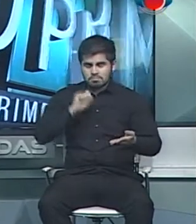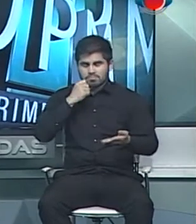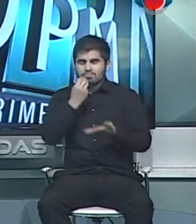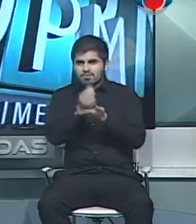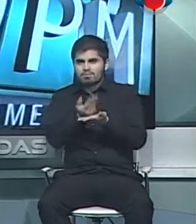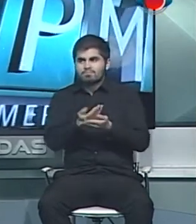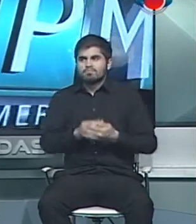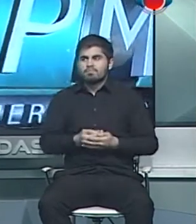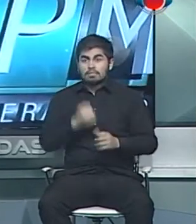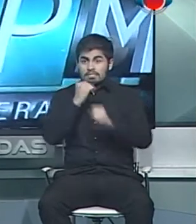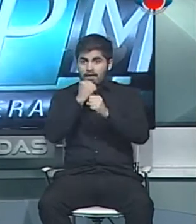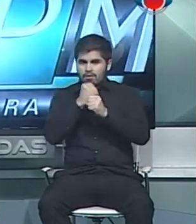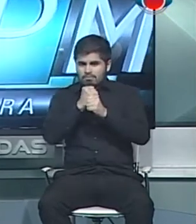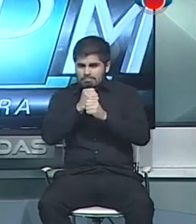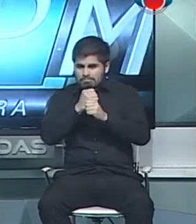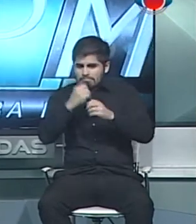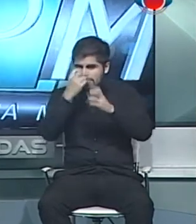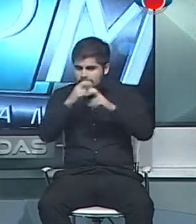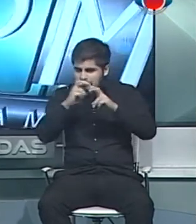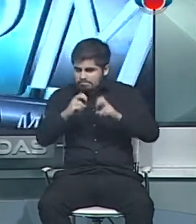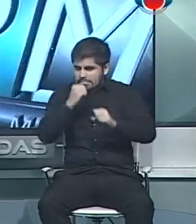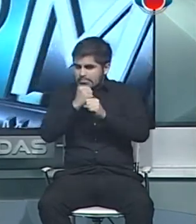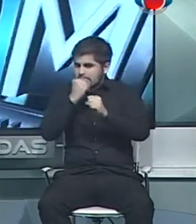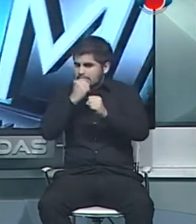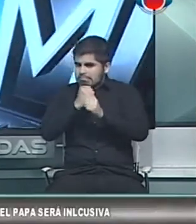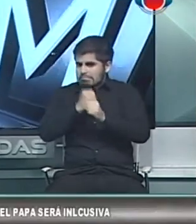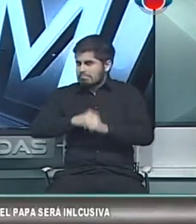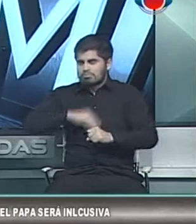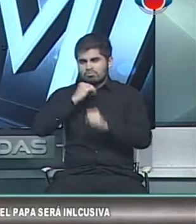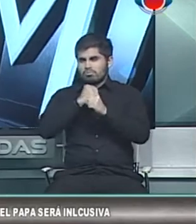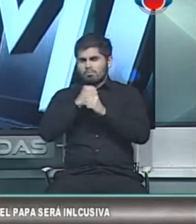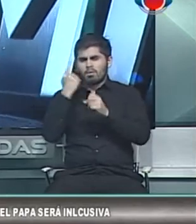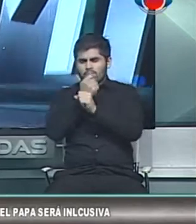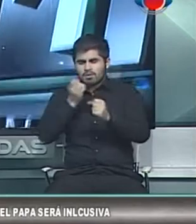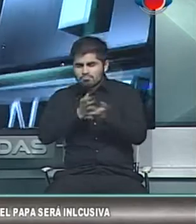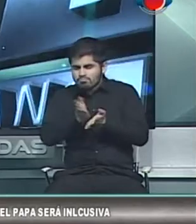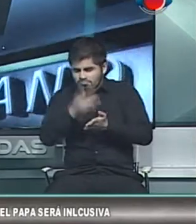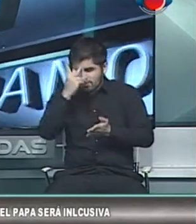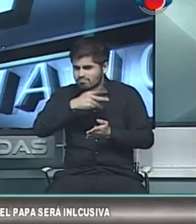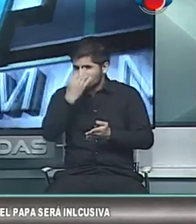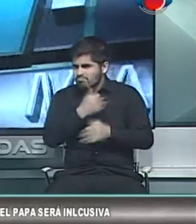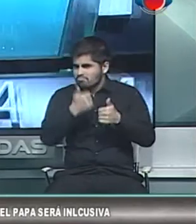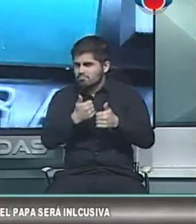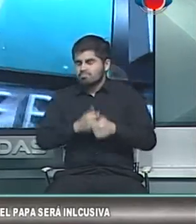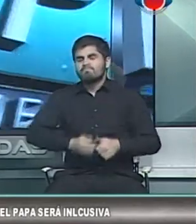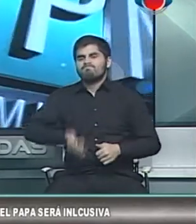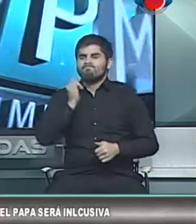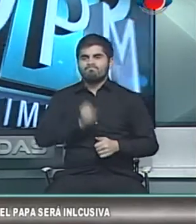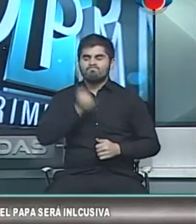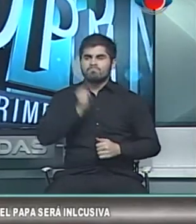aquí. Un trabajo minucioso el que van a tener que hacer para poder llegar efectivamente a este segmento de la población. Sí,